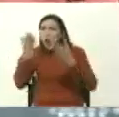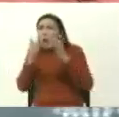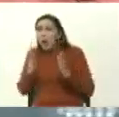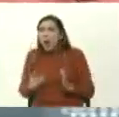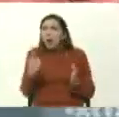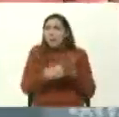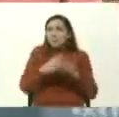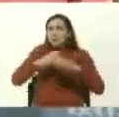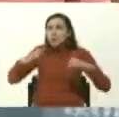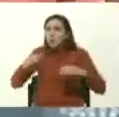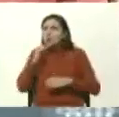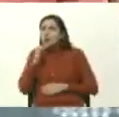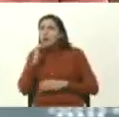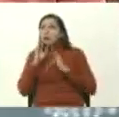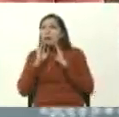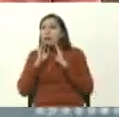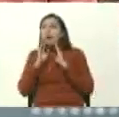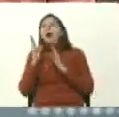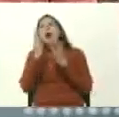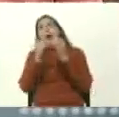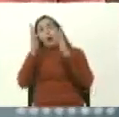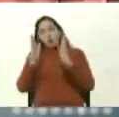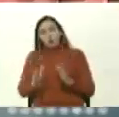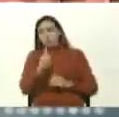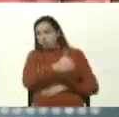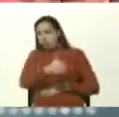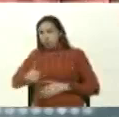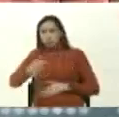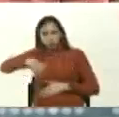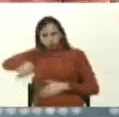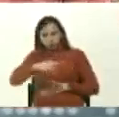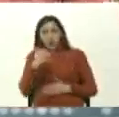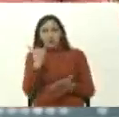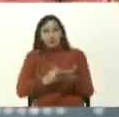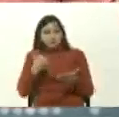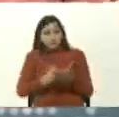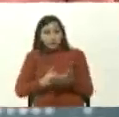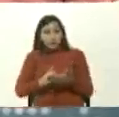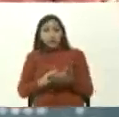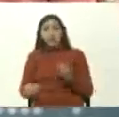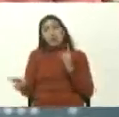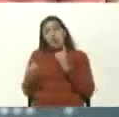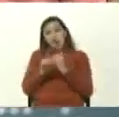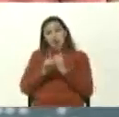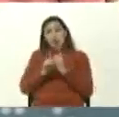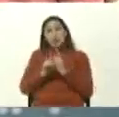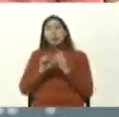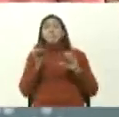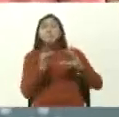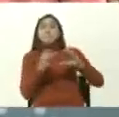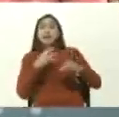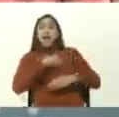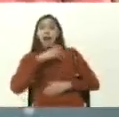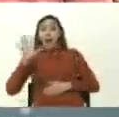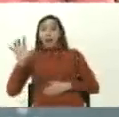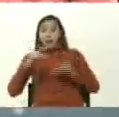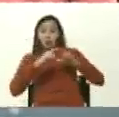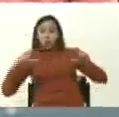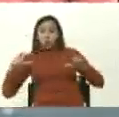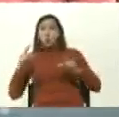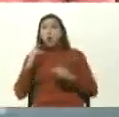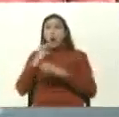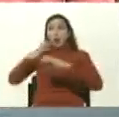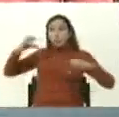obviamente los beneficiarios son nuestros estudiantes. Deben registrarse en el sistema Patria, pero también deben verificar